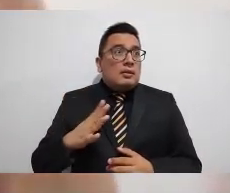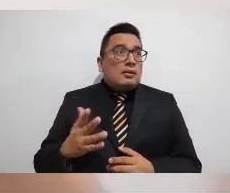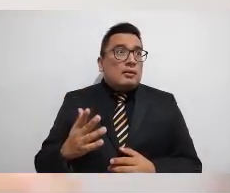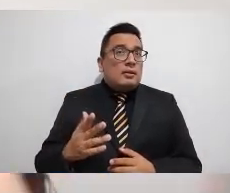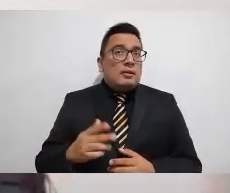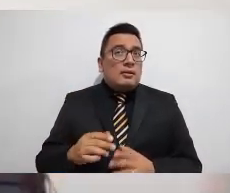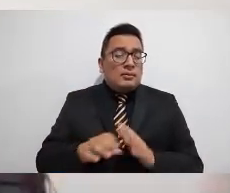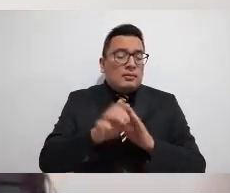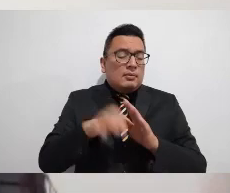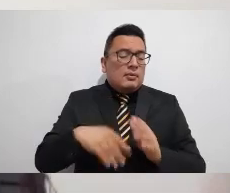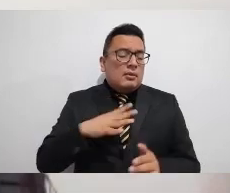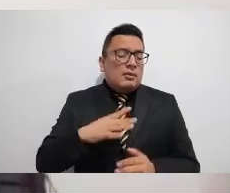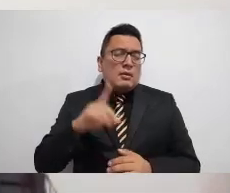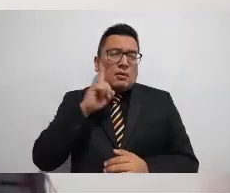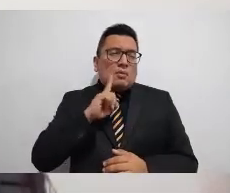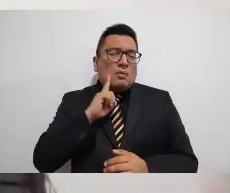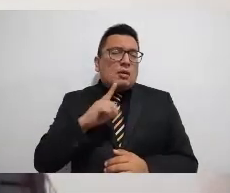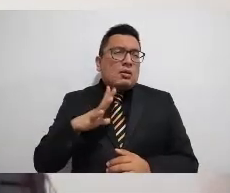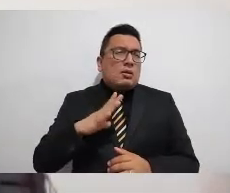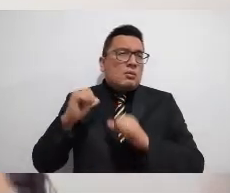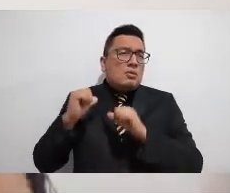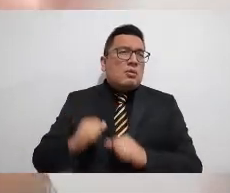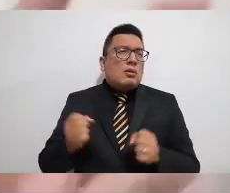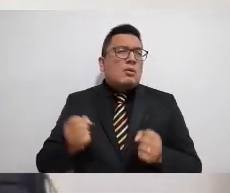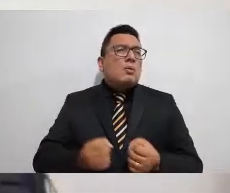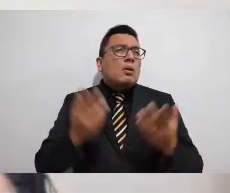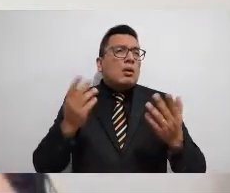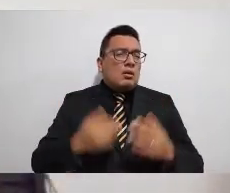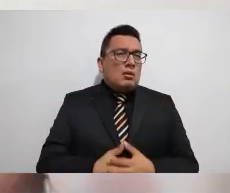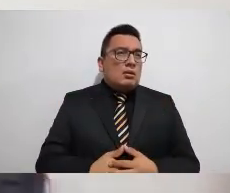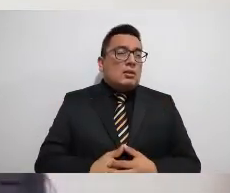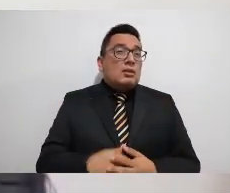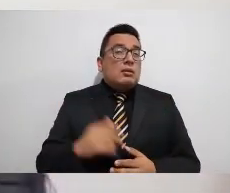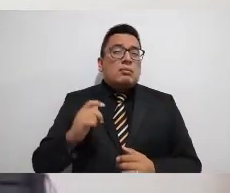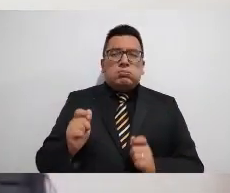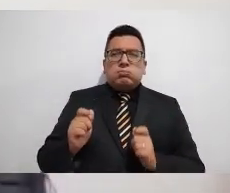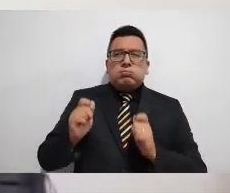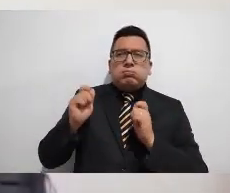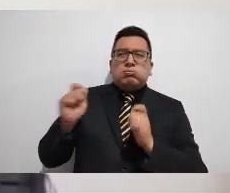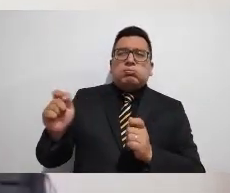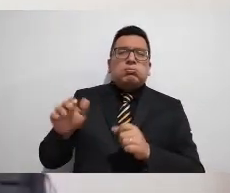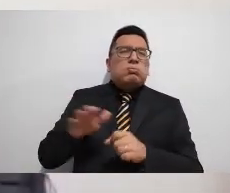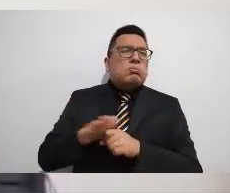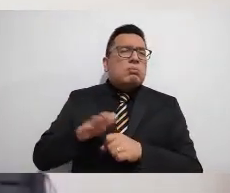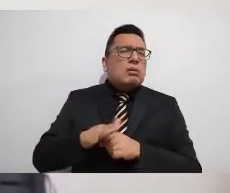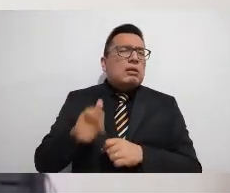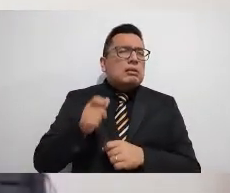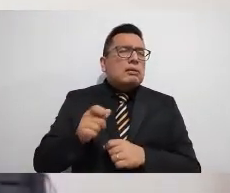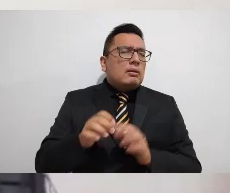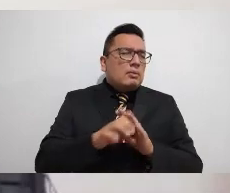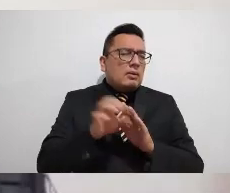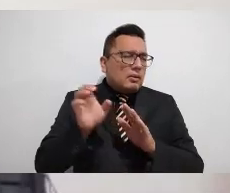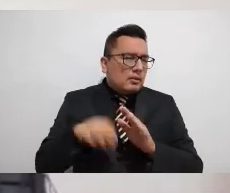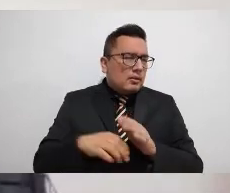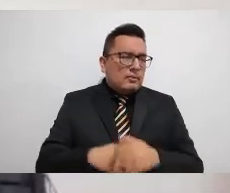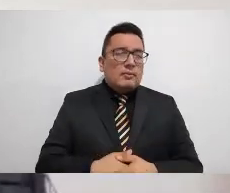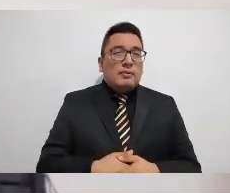bueno, cuántas mujeres tenían en el cabildo, qué cargos dentro del cabildo tenían, ¿no? No es lo